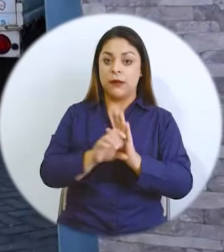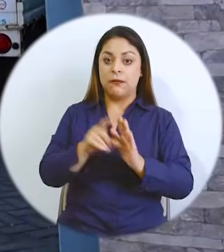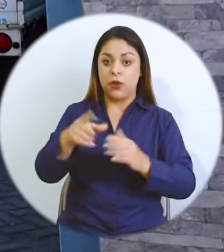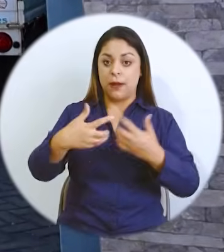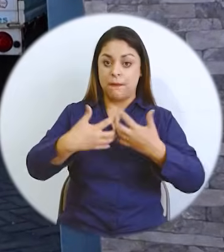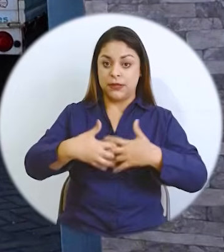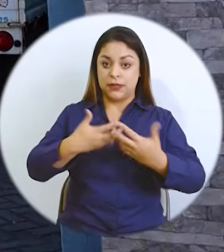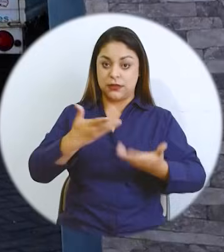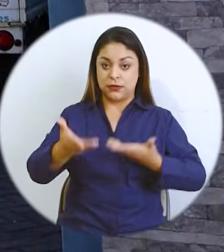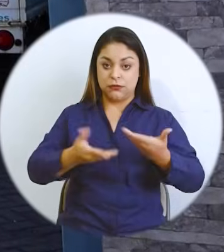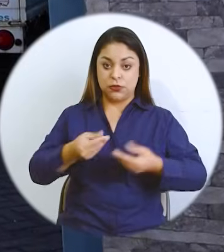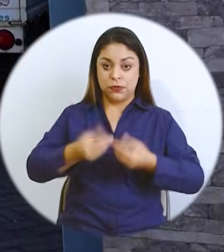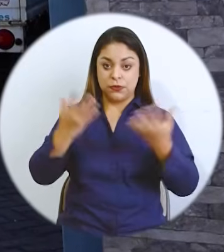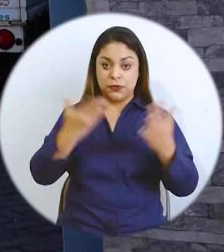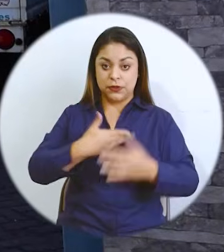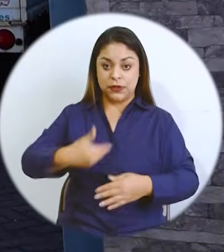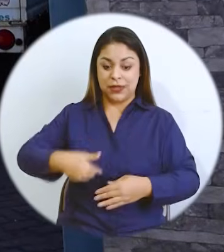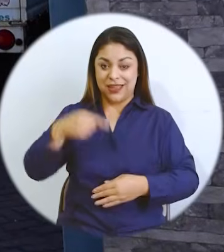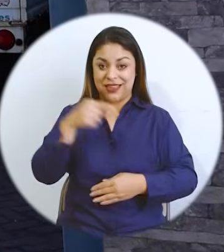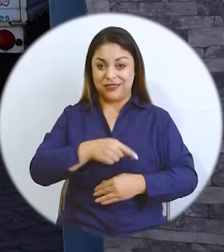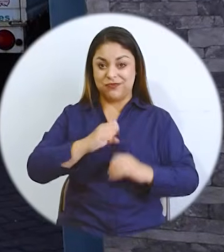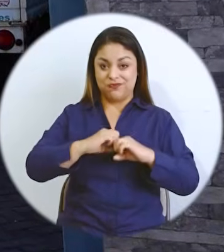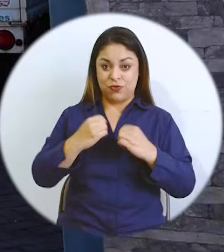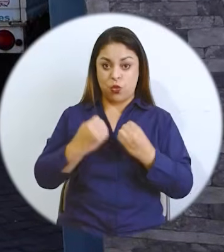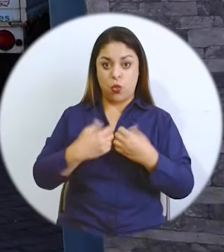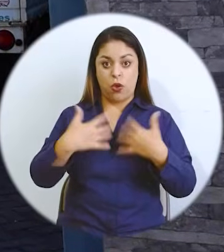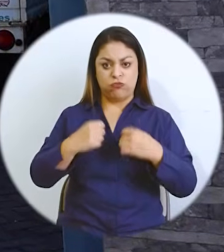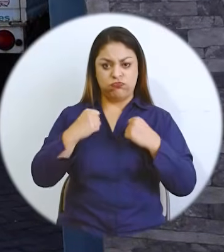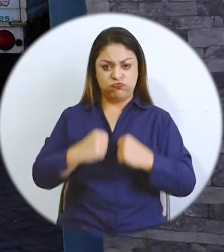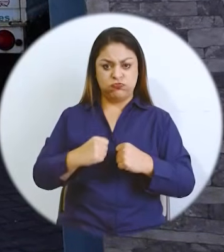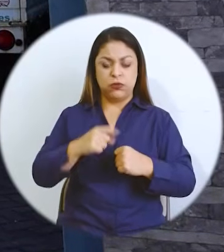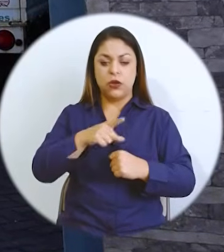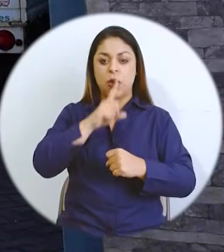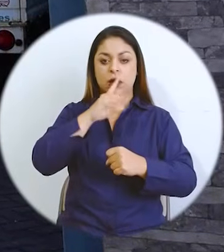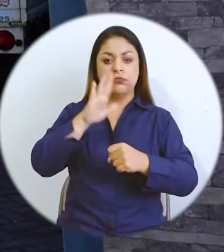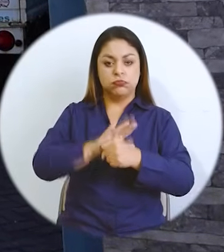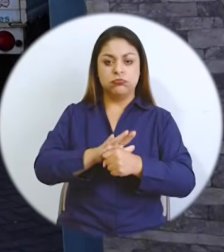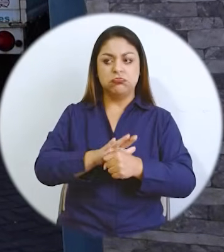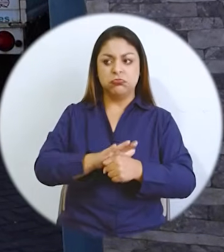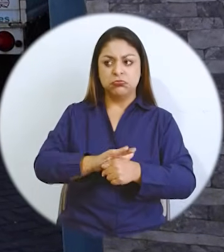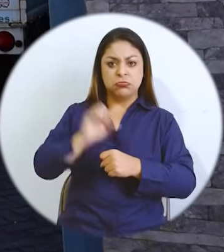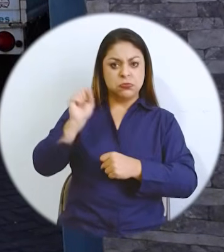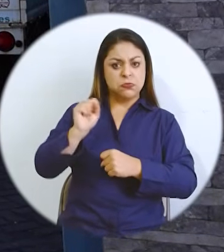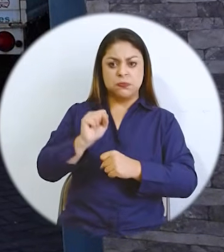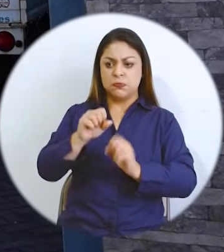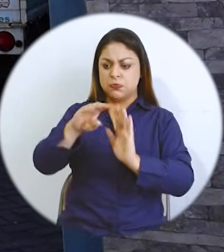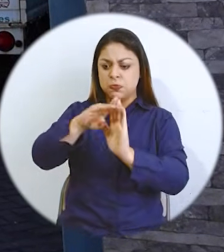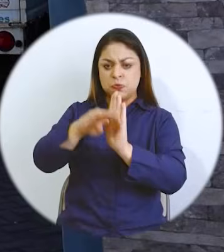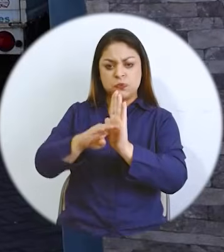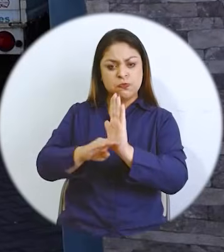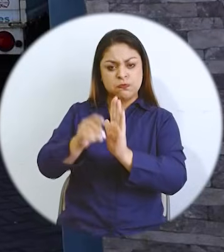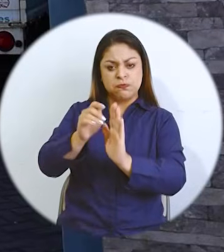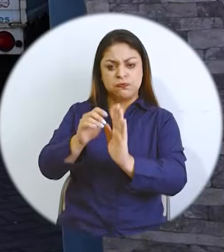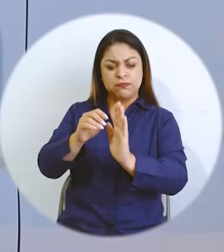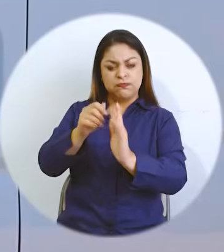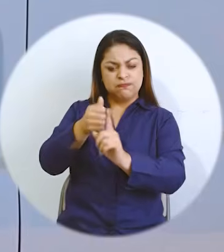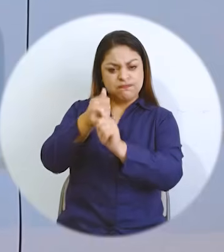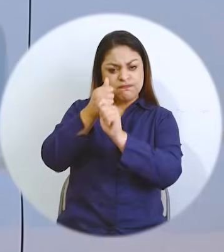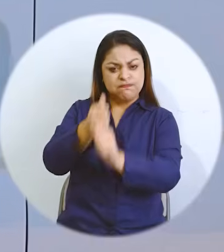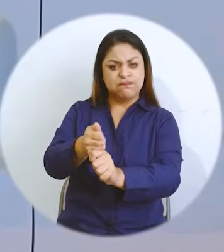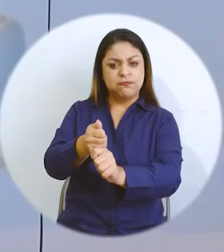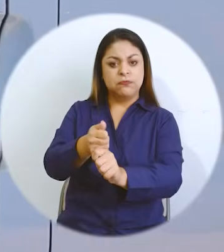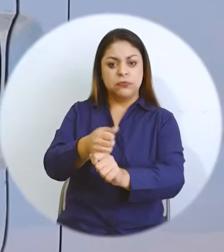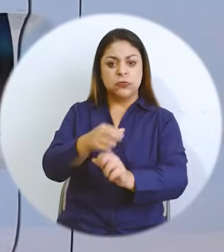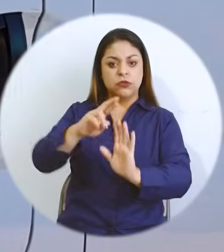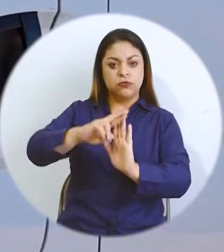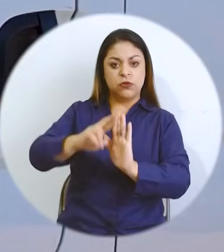de Servicios Públicos de Heredia, se muestra una organización muy sólida, que está muy comprometida, digamos, con cada una de las disposiciones regulatorias que se le